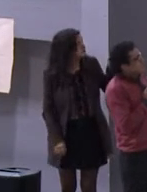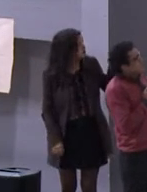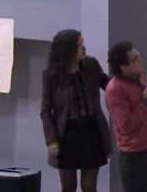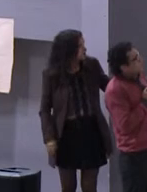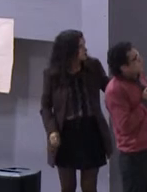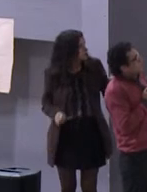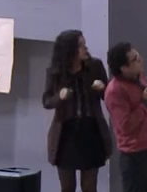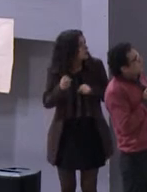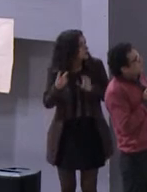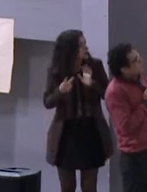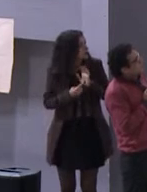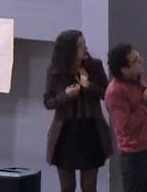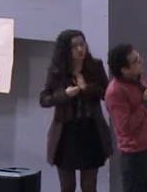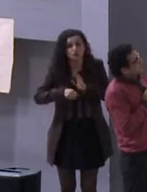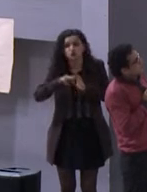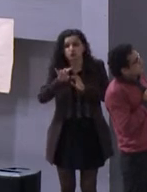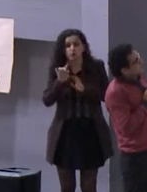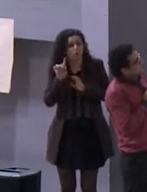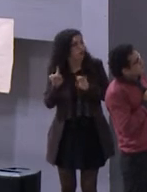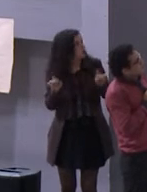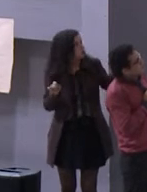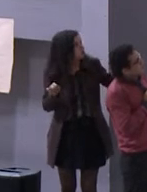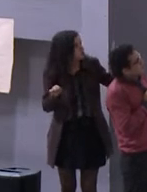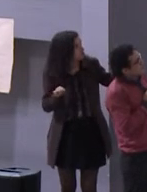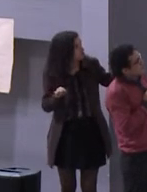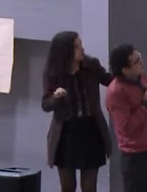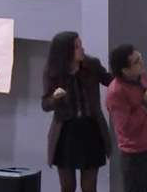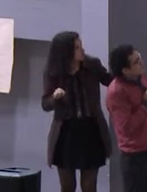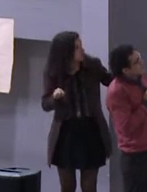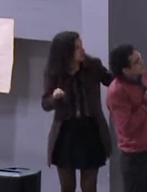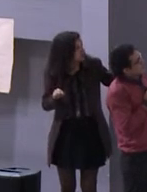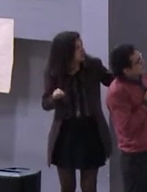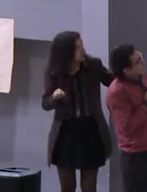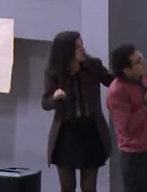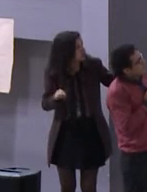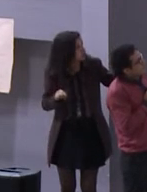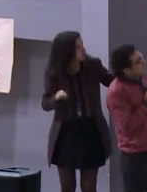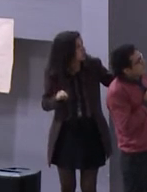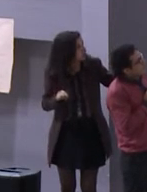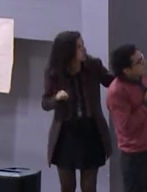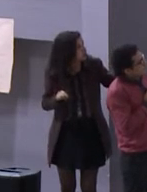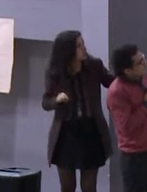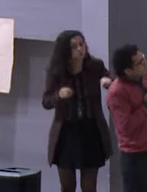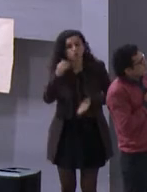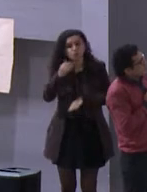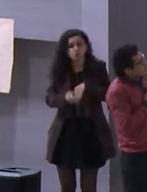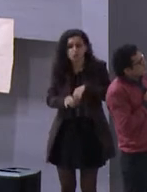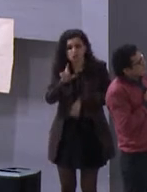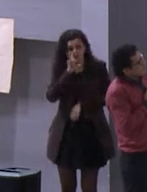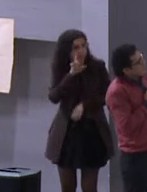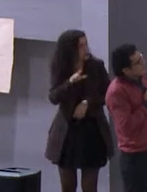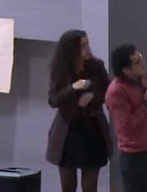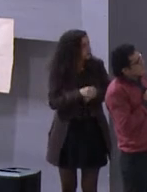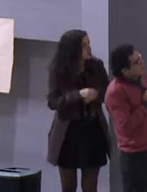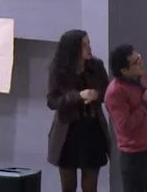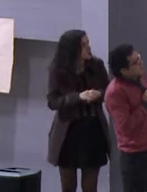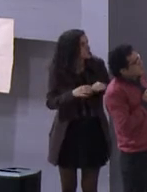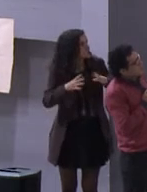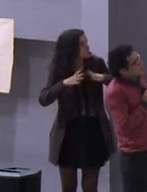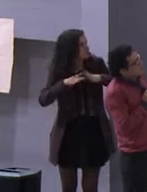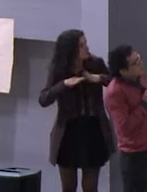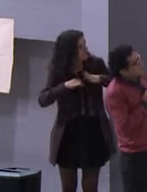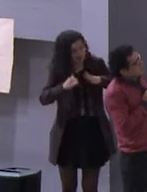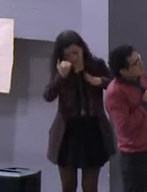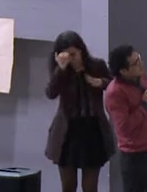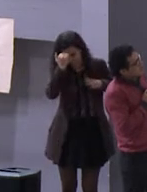del 2019-1, que pues vamos, aquí está, julio hasta julio, ¿sí? Las vacaciones de los profesores de